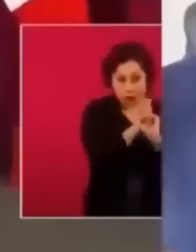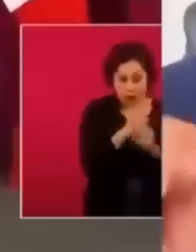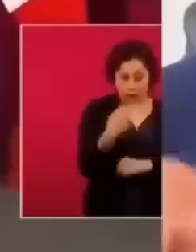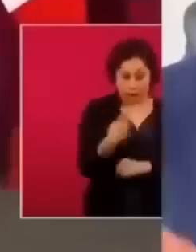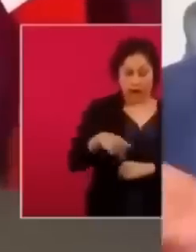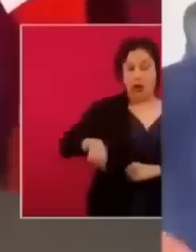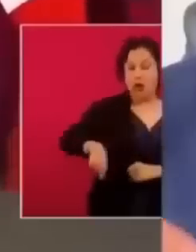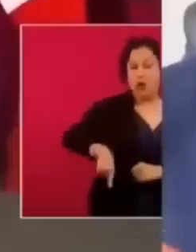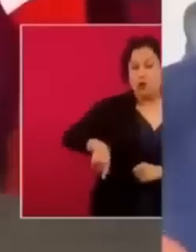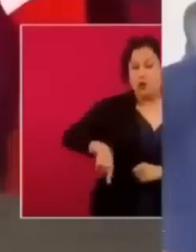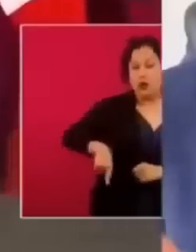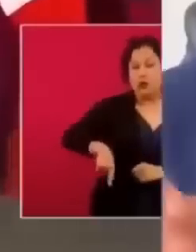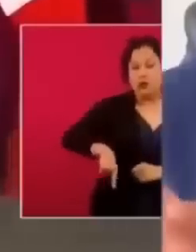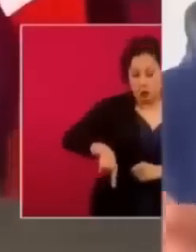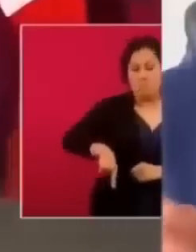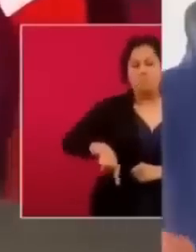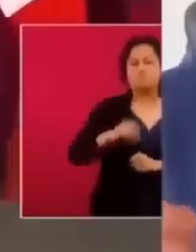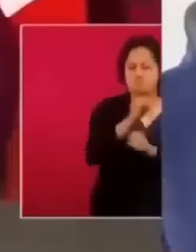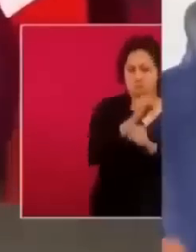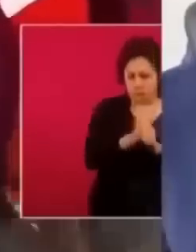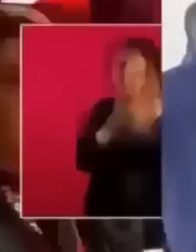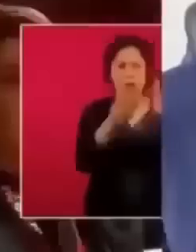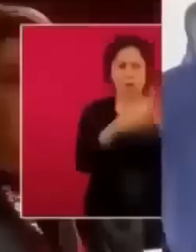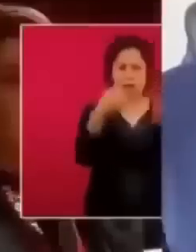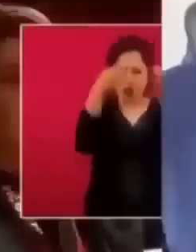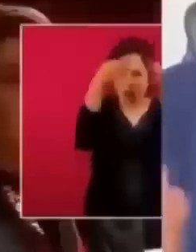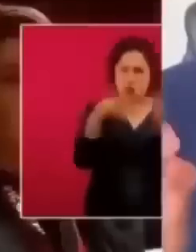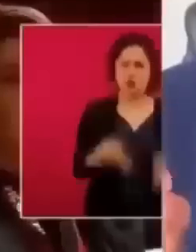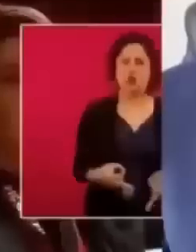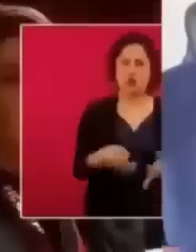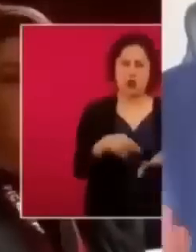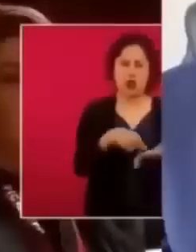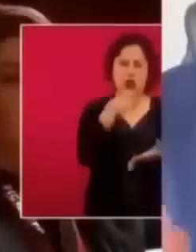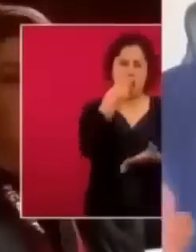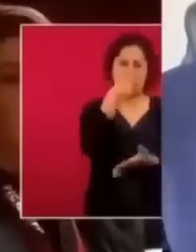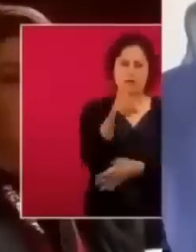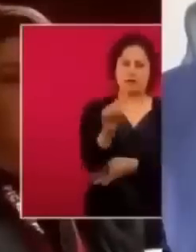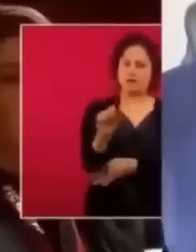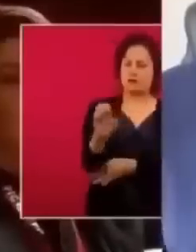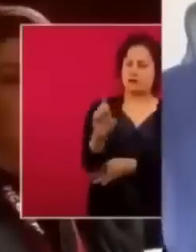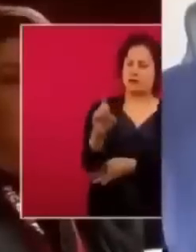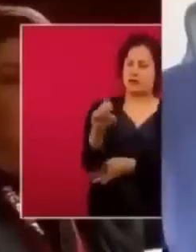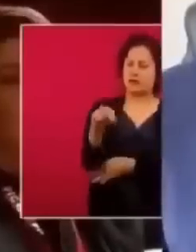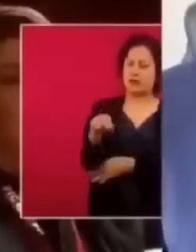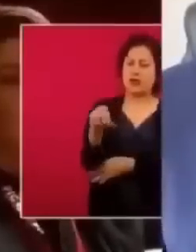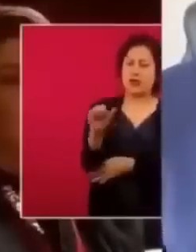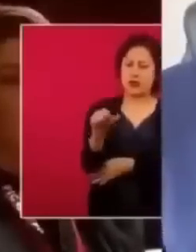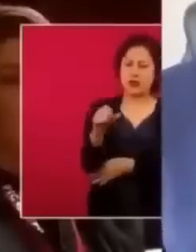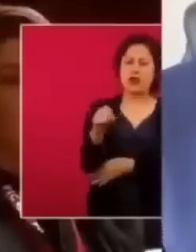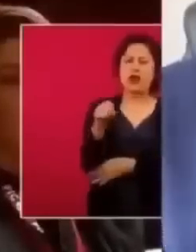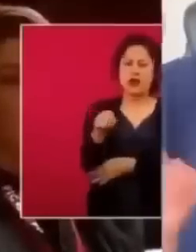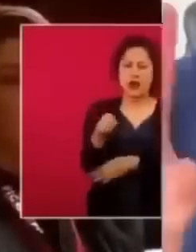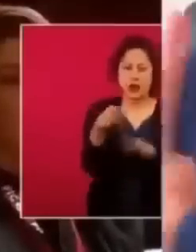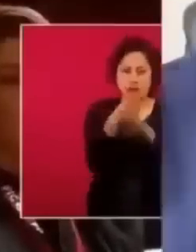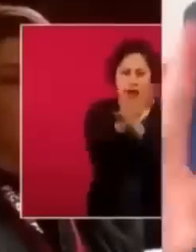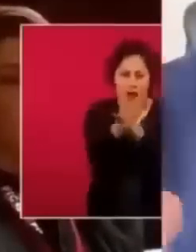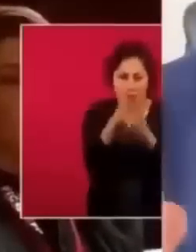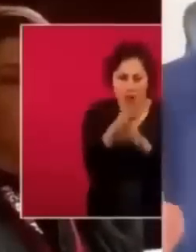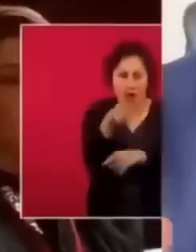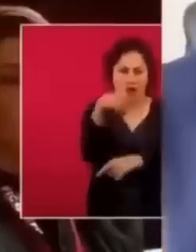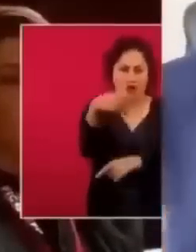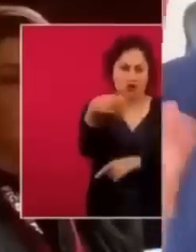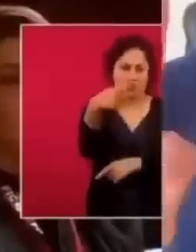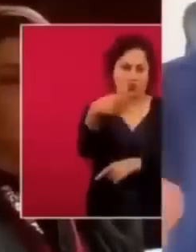medio de comunicación chayotero. Y es que así inició todo, el principio del fin para esta reportera que